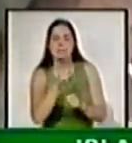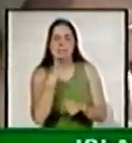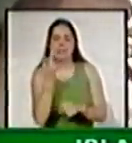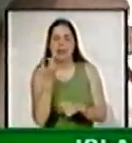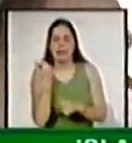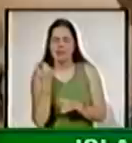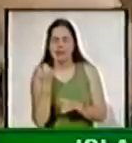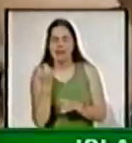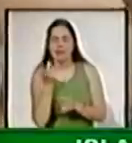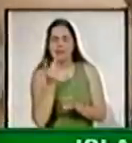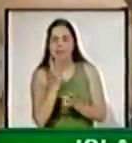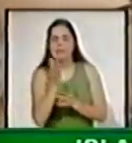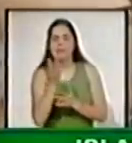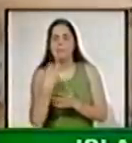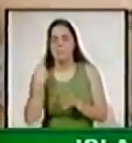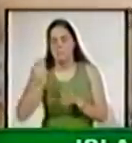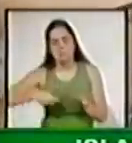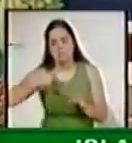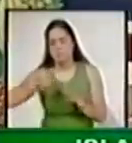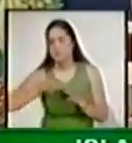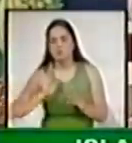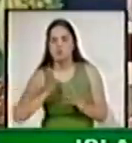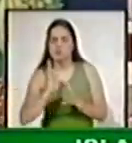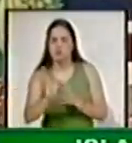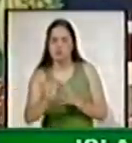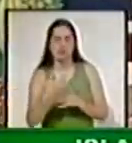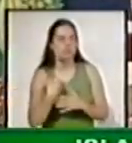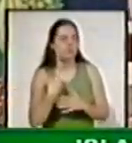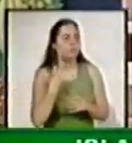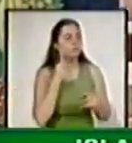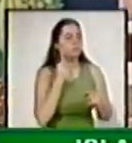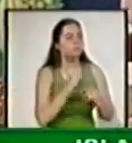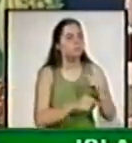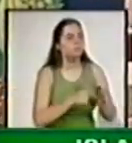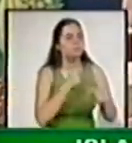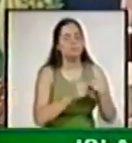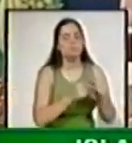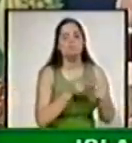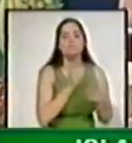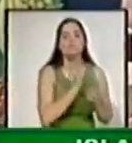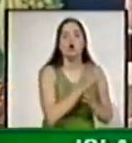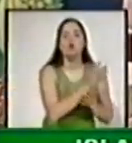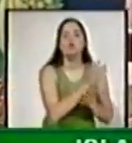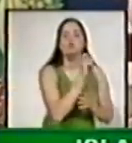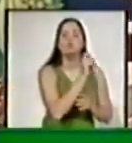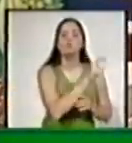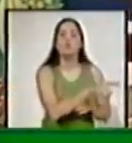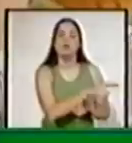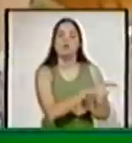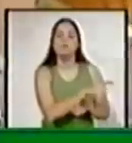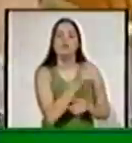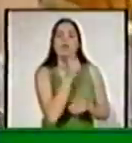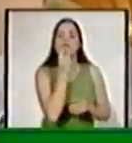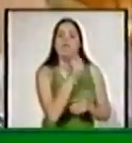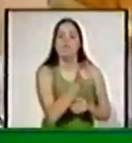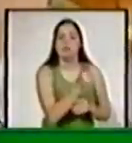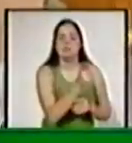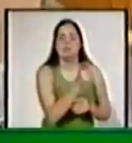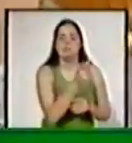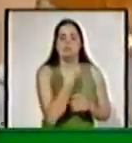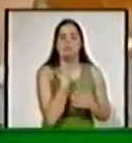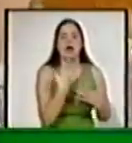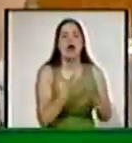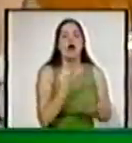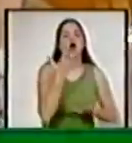batiendo. Como una película sin fin. Vamos ahí colocando, ¿ves? Ahí, Pancho, ¿ves qué fácil que es? Mira, la cocina de